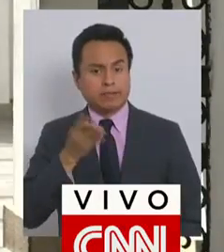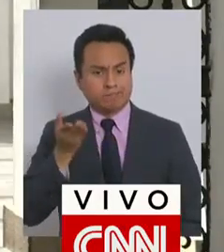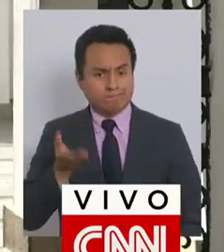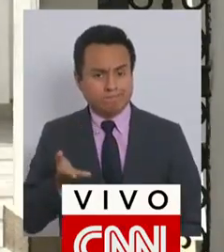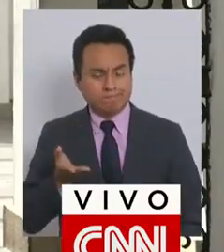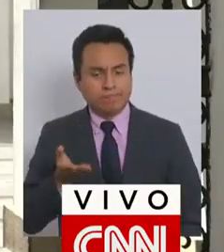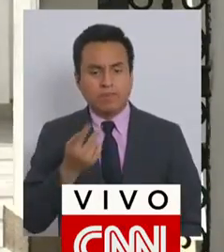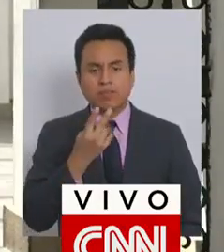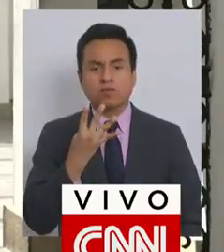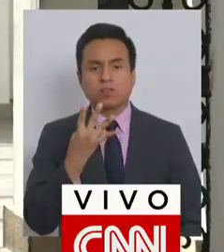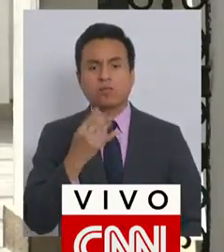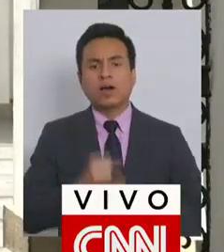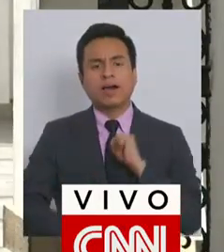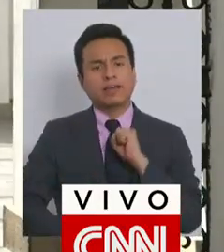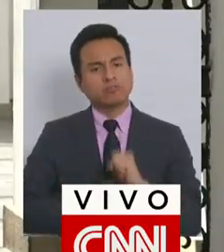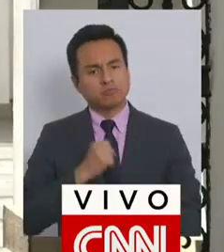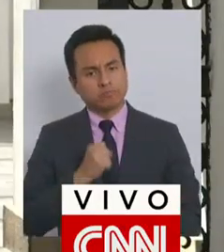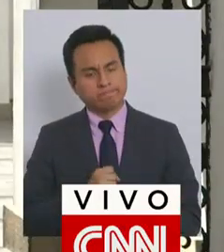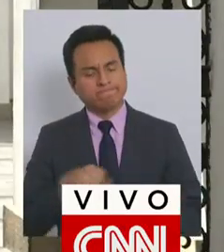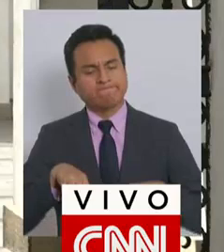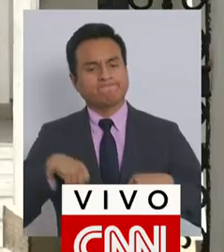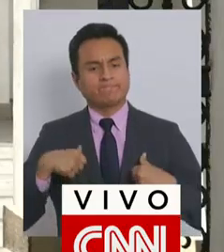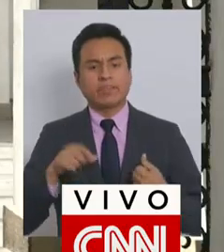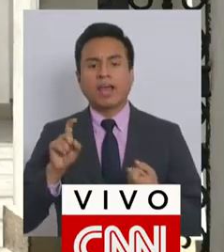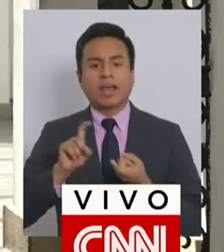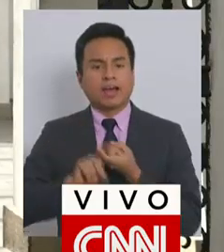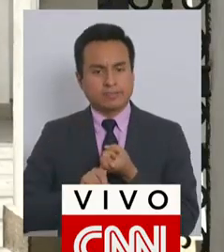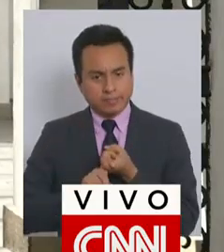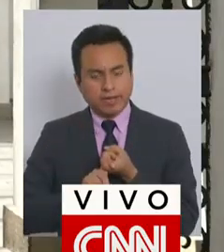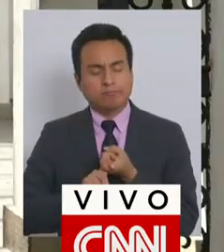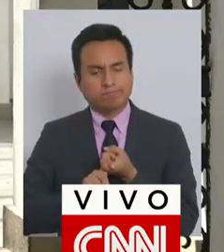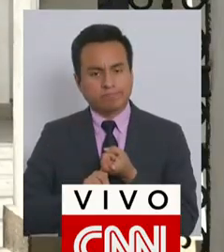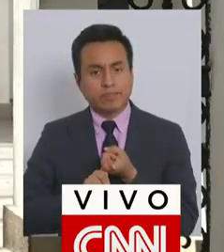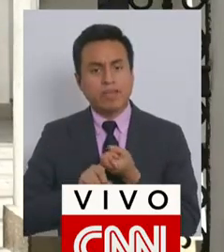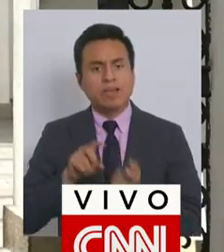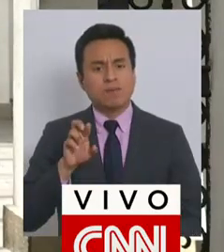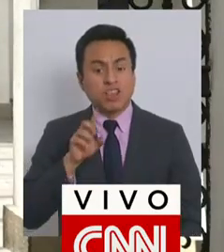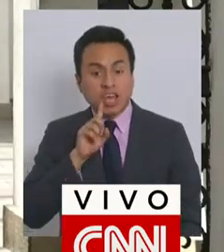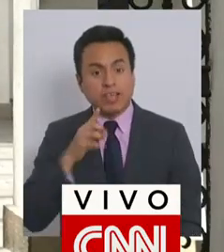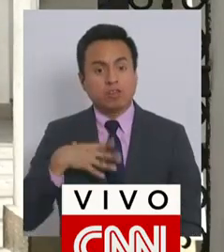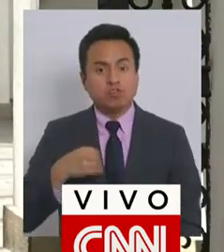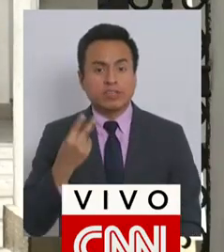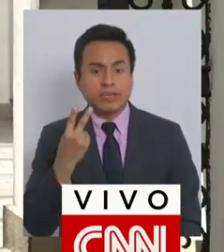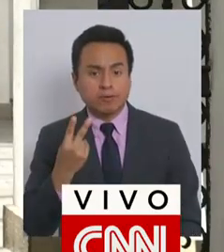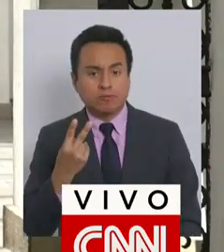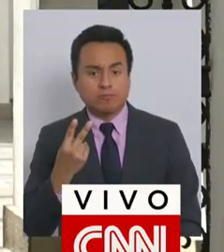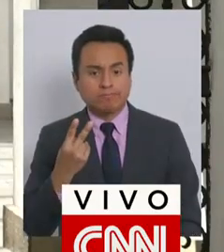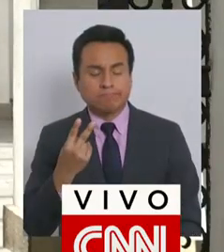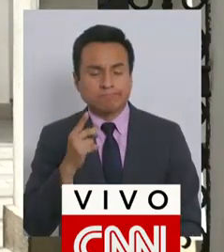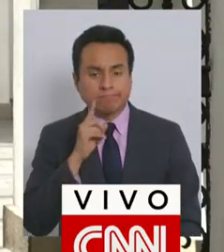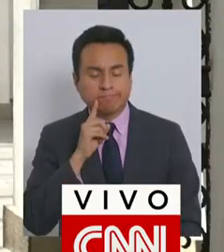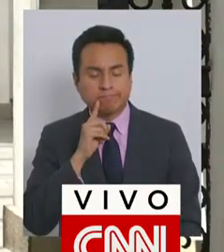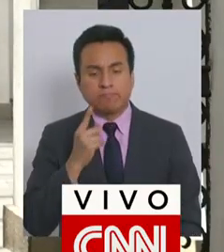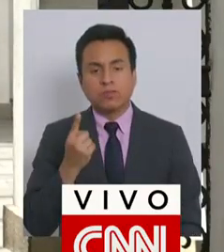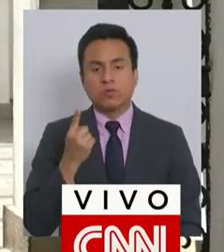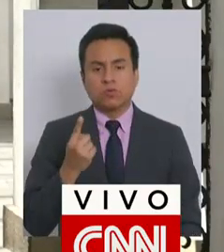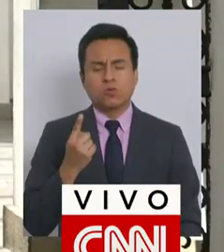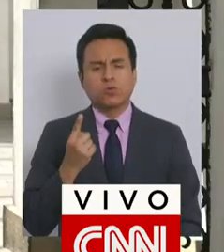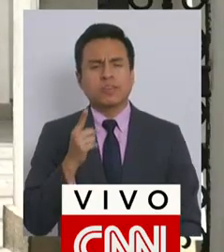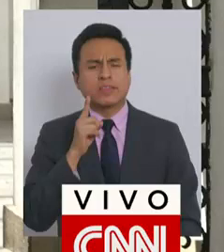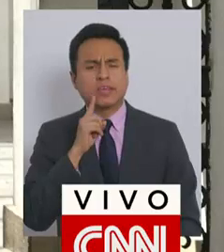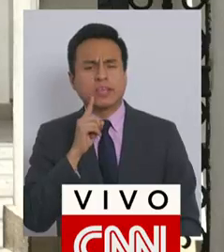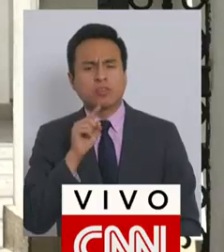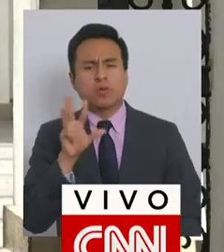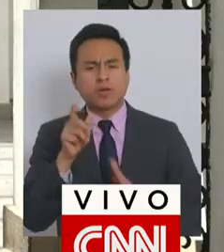joven chileno de 24 años, casado, padre de dos hijos,